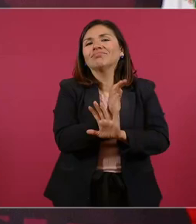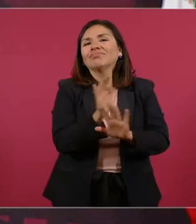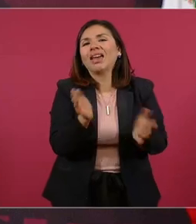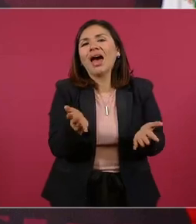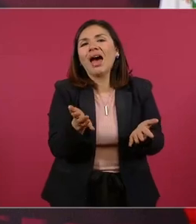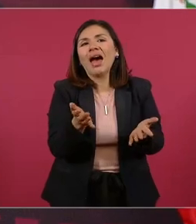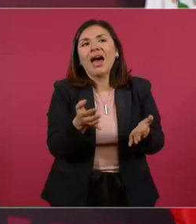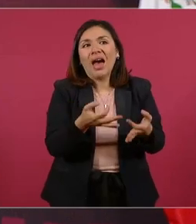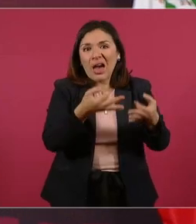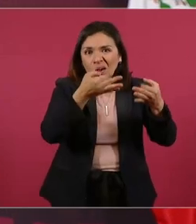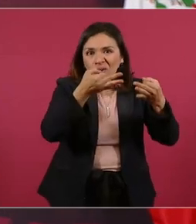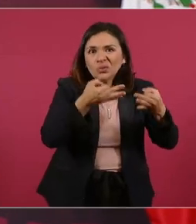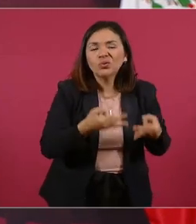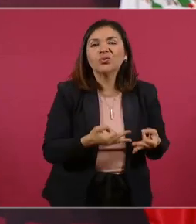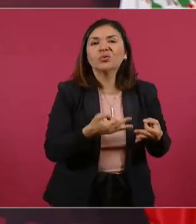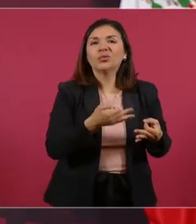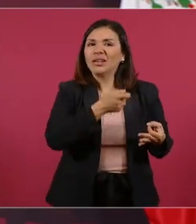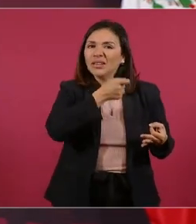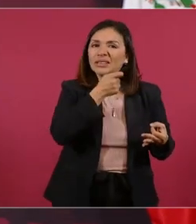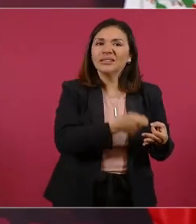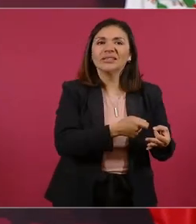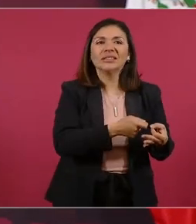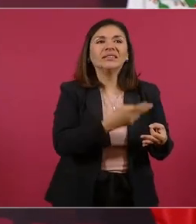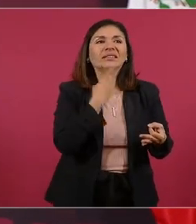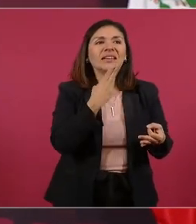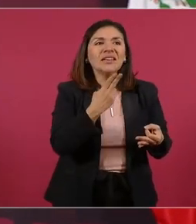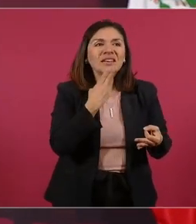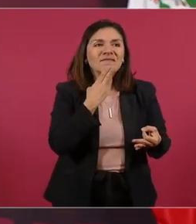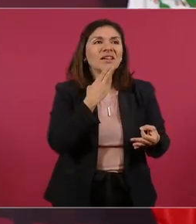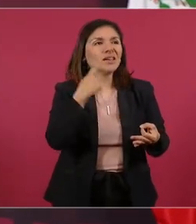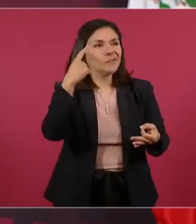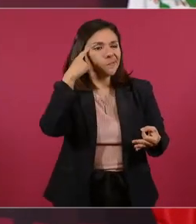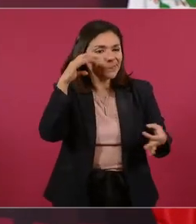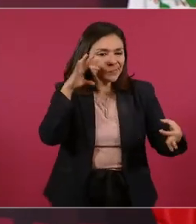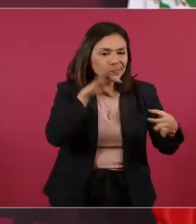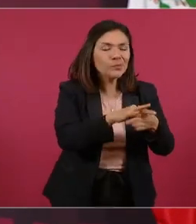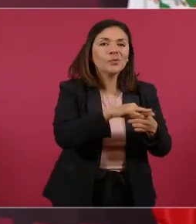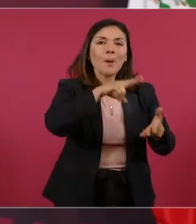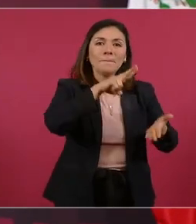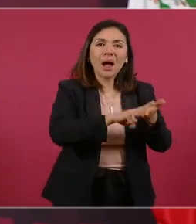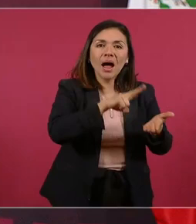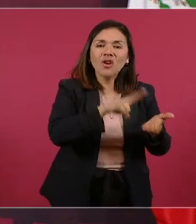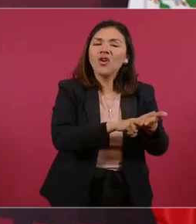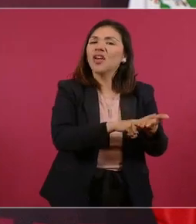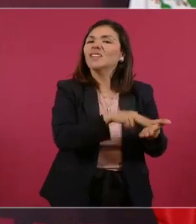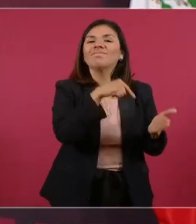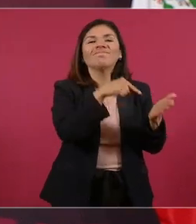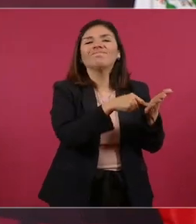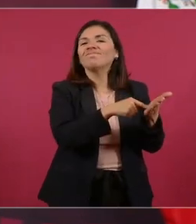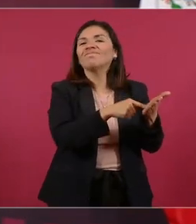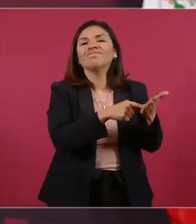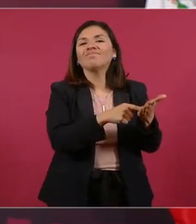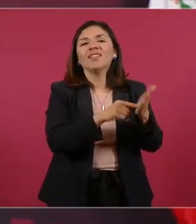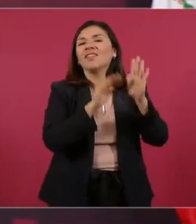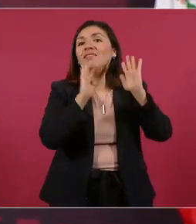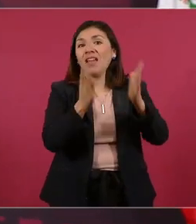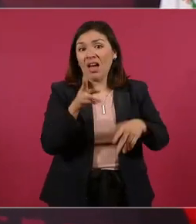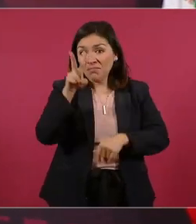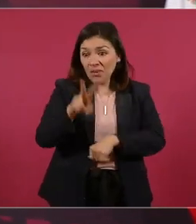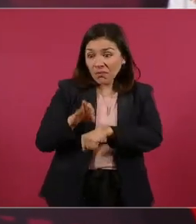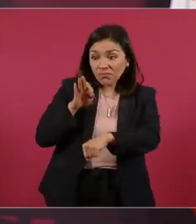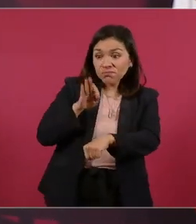su espíritu, sus principios, ya no están garantizados los